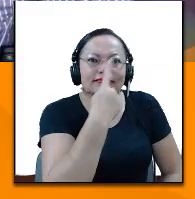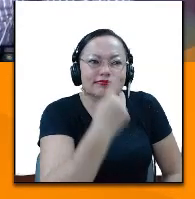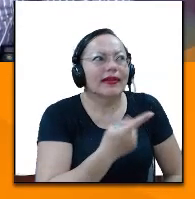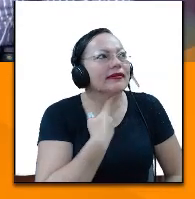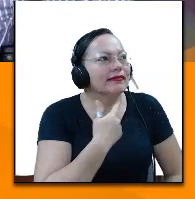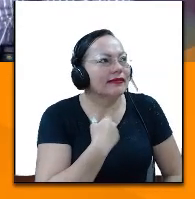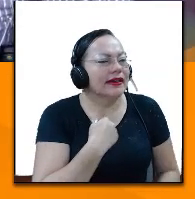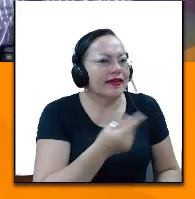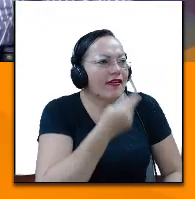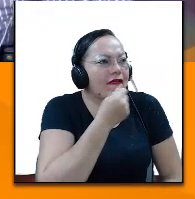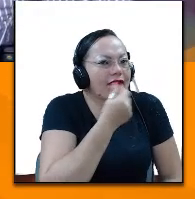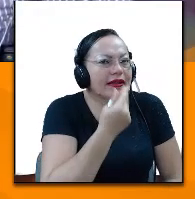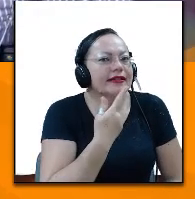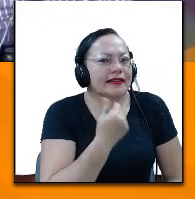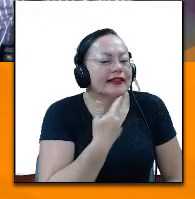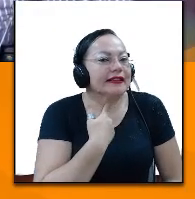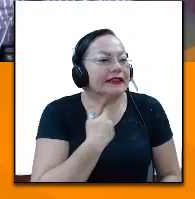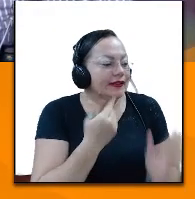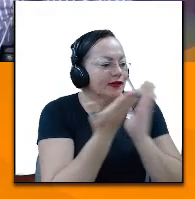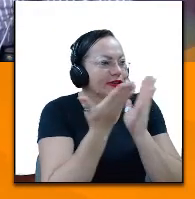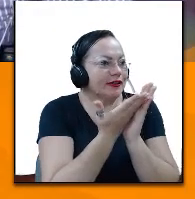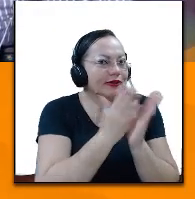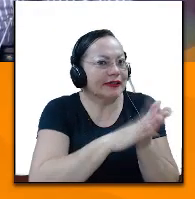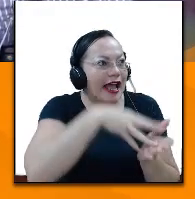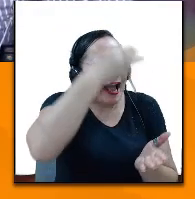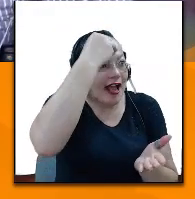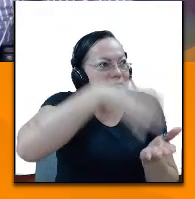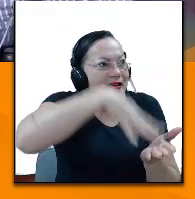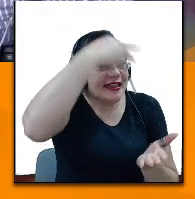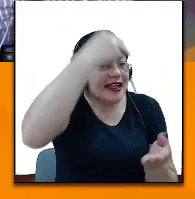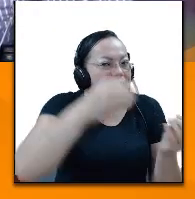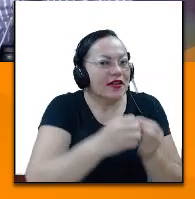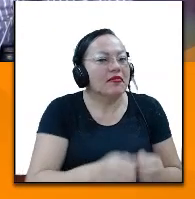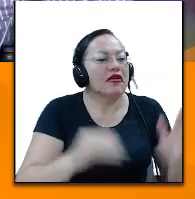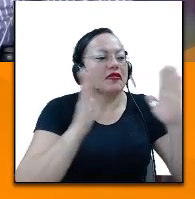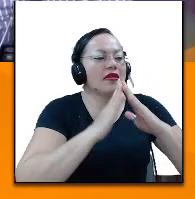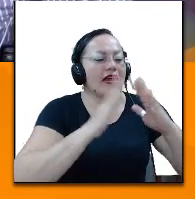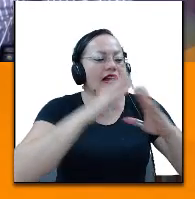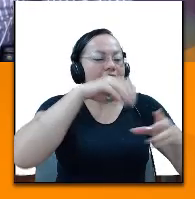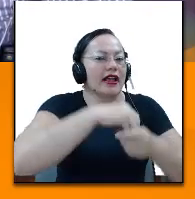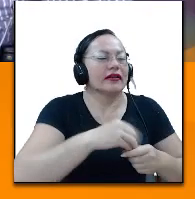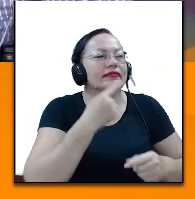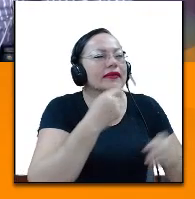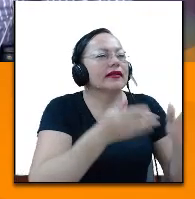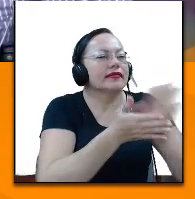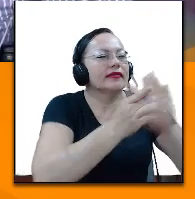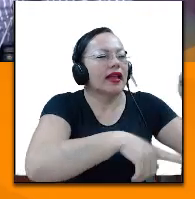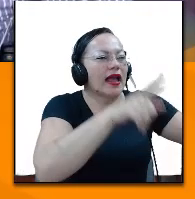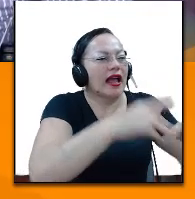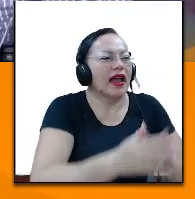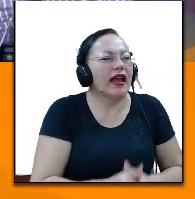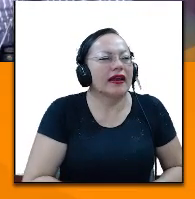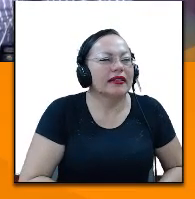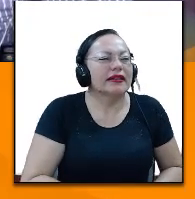de... Y me gusta el estudio, lo puedo estar haciendo desde casa, porque es que algunos no dejaron la carrera pendiente o